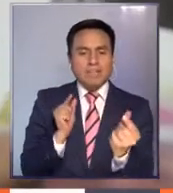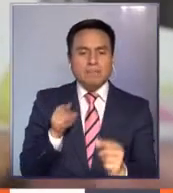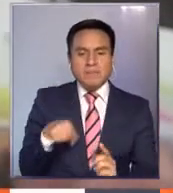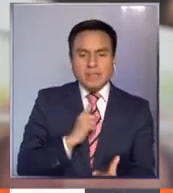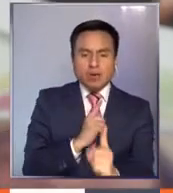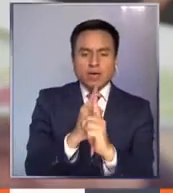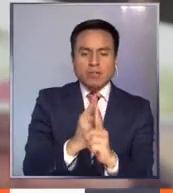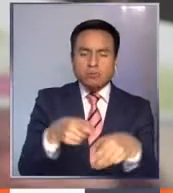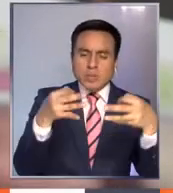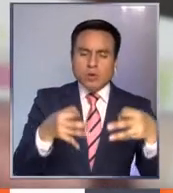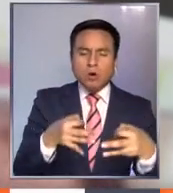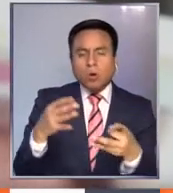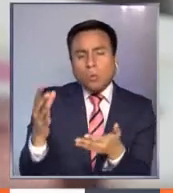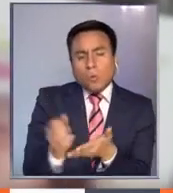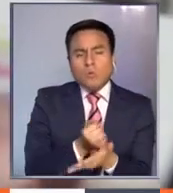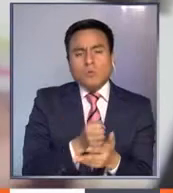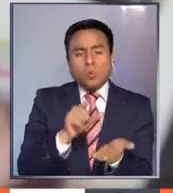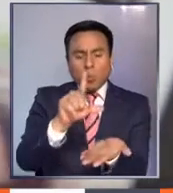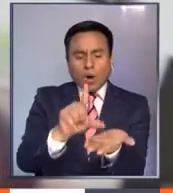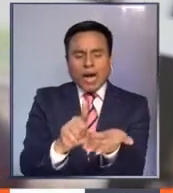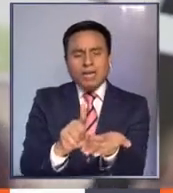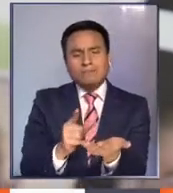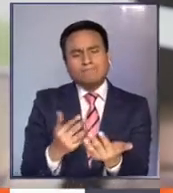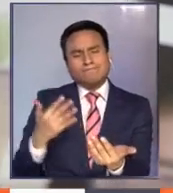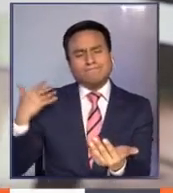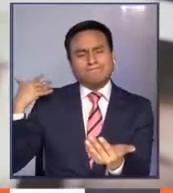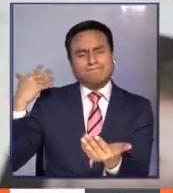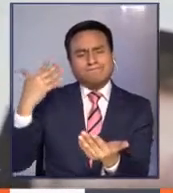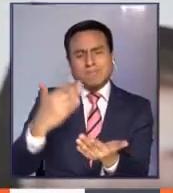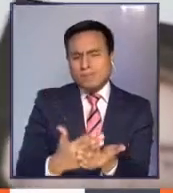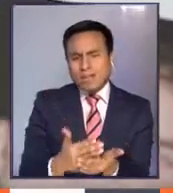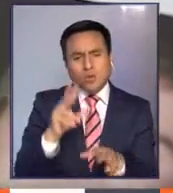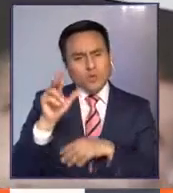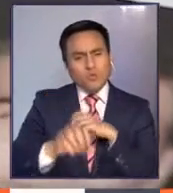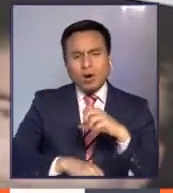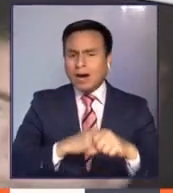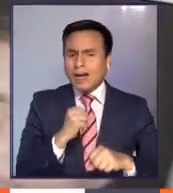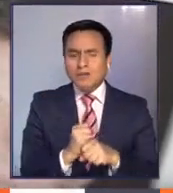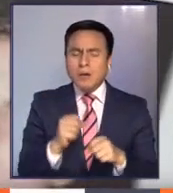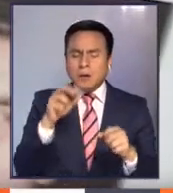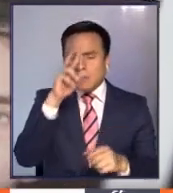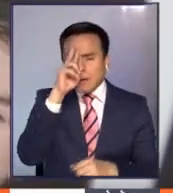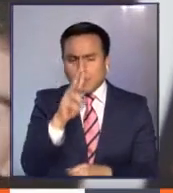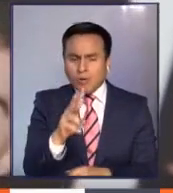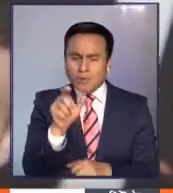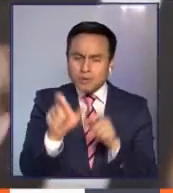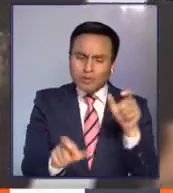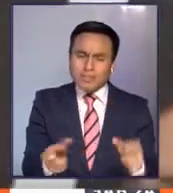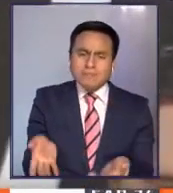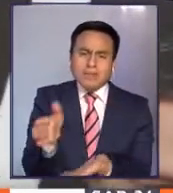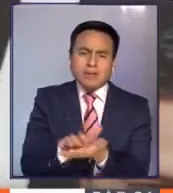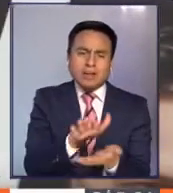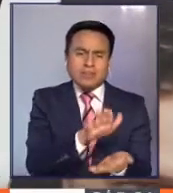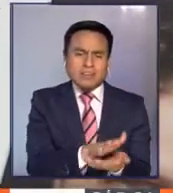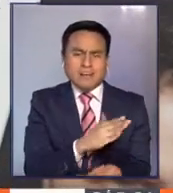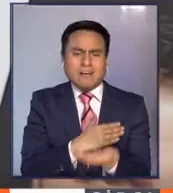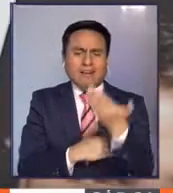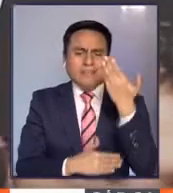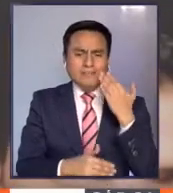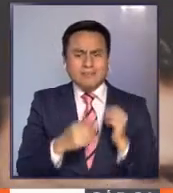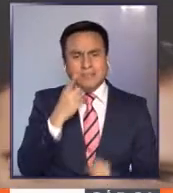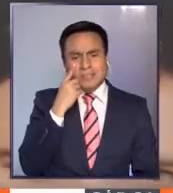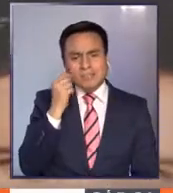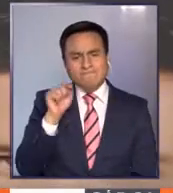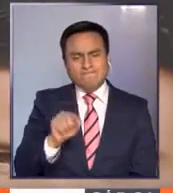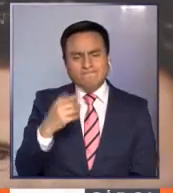para materializar un espacio que han esperado durante 8 años en memoria de quienes perdieron la vida ese día.